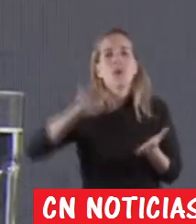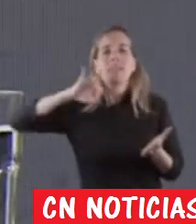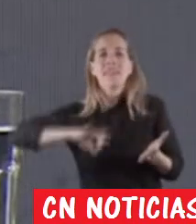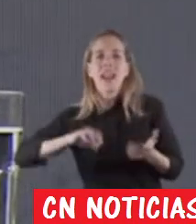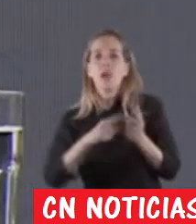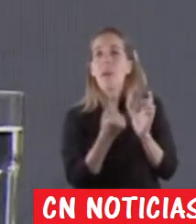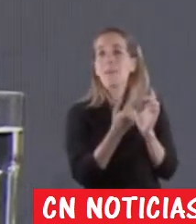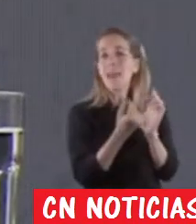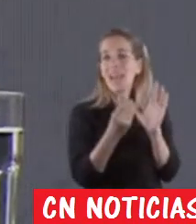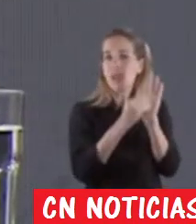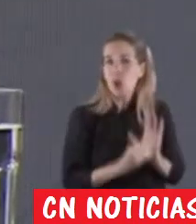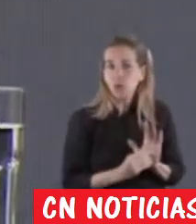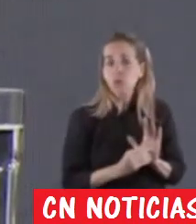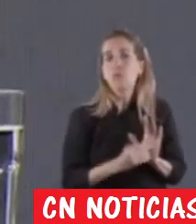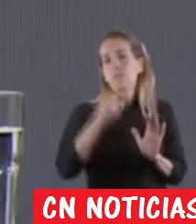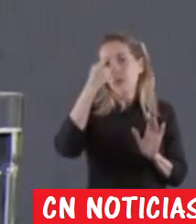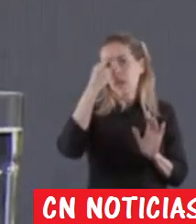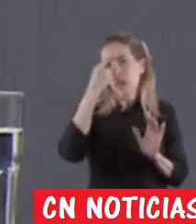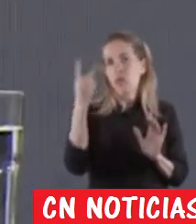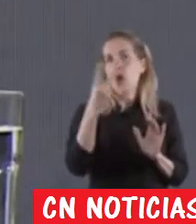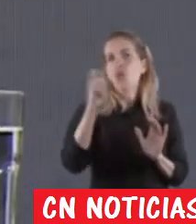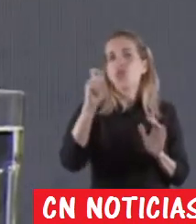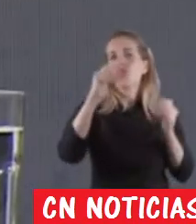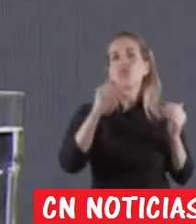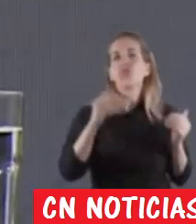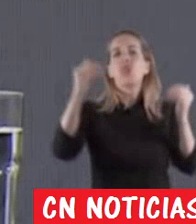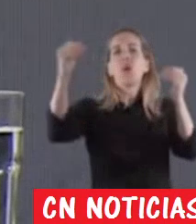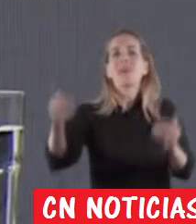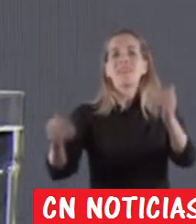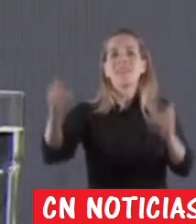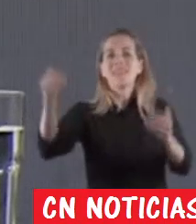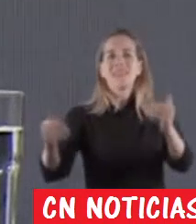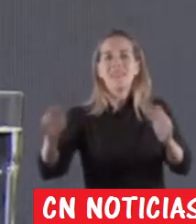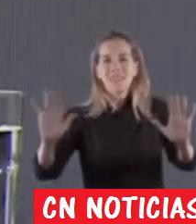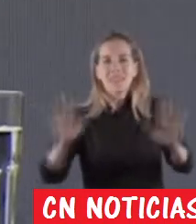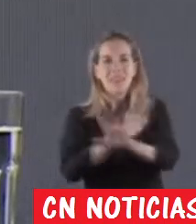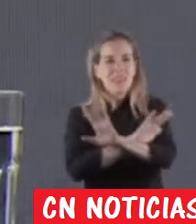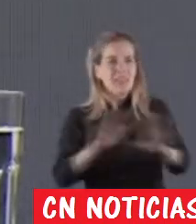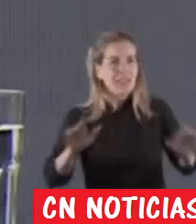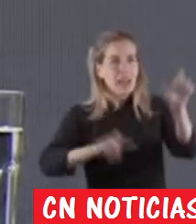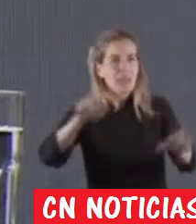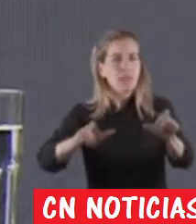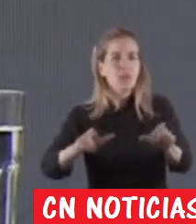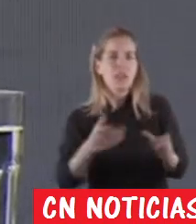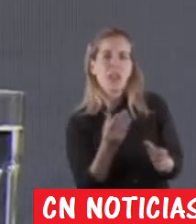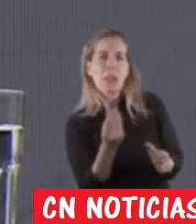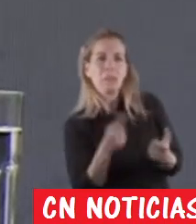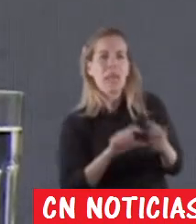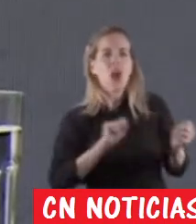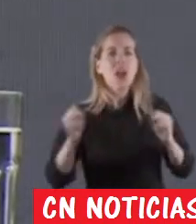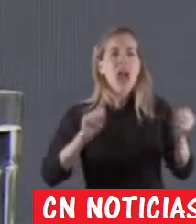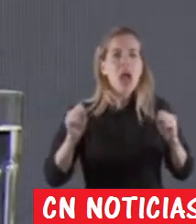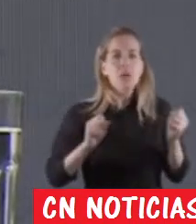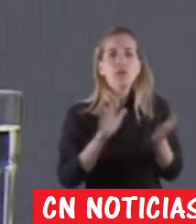próximos 60 días para que los argentinos dejen de padecer la inestabilidad que hoy viven en